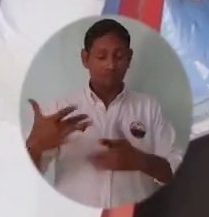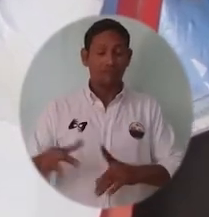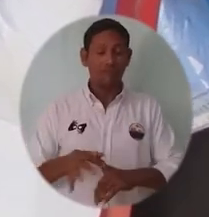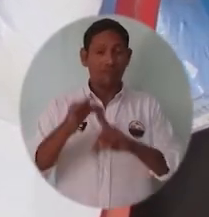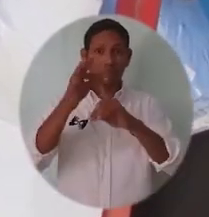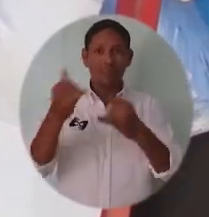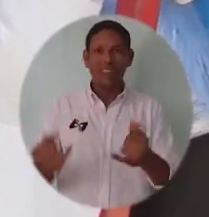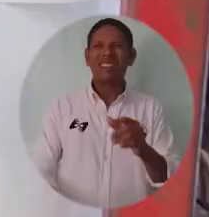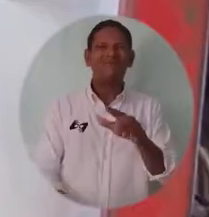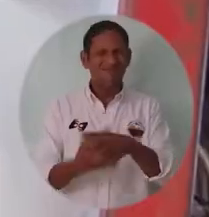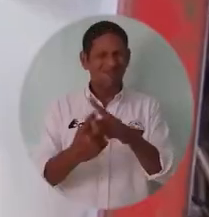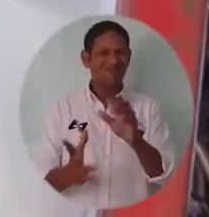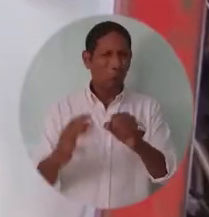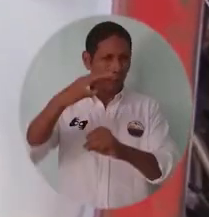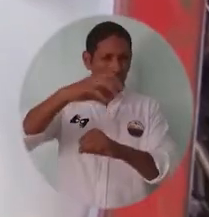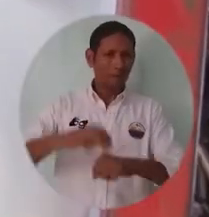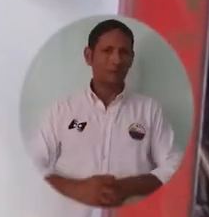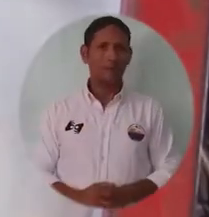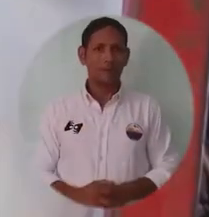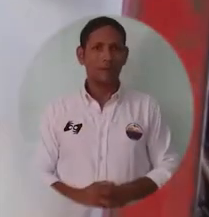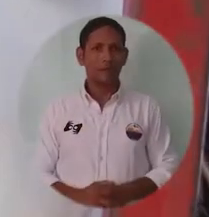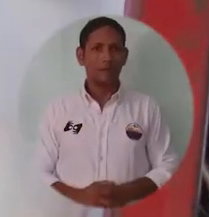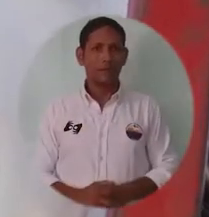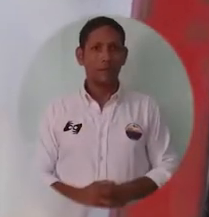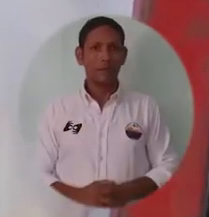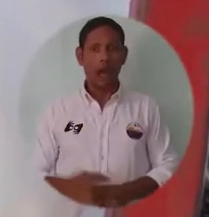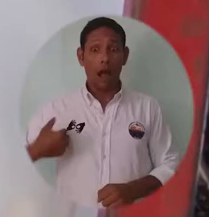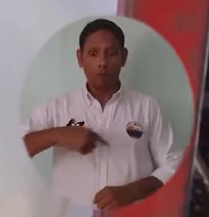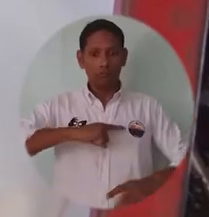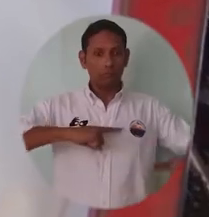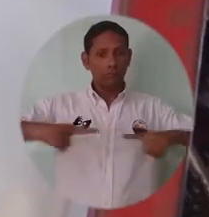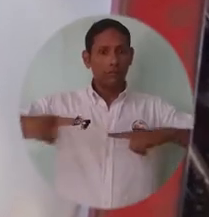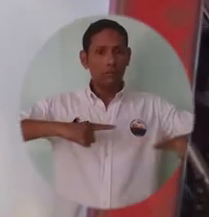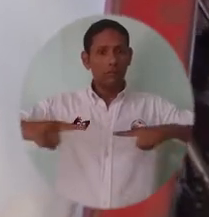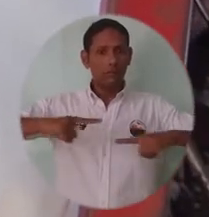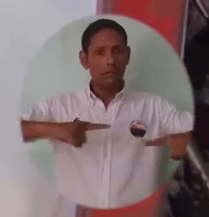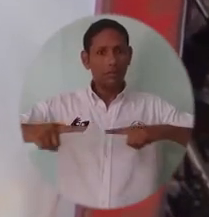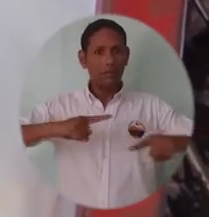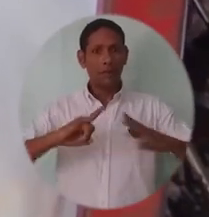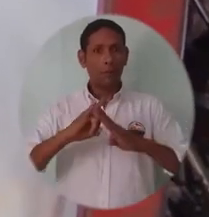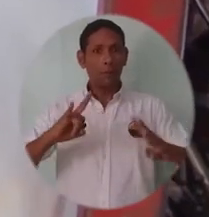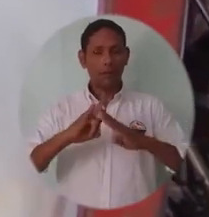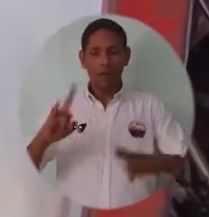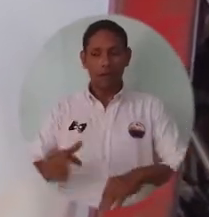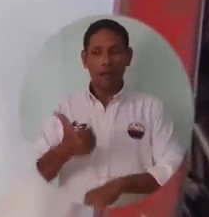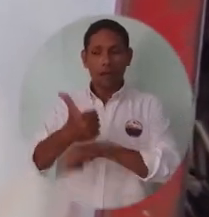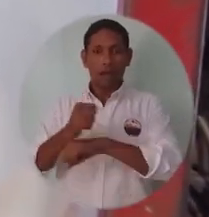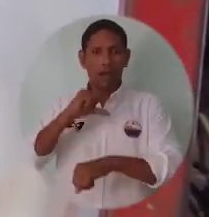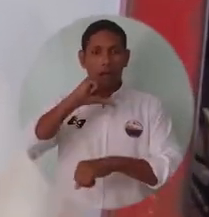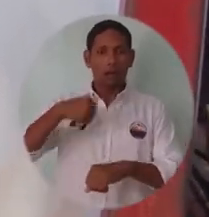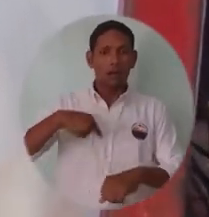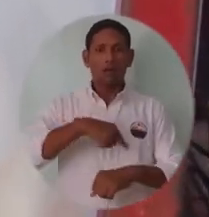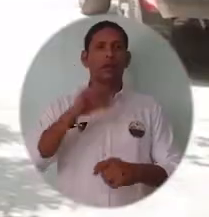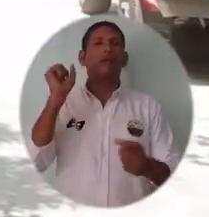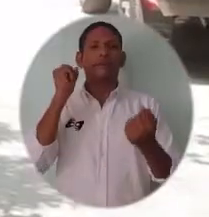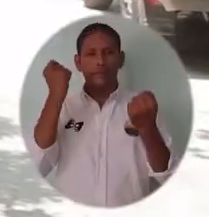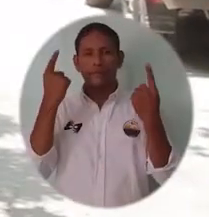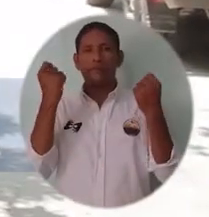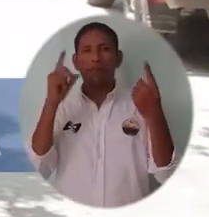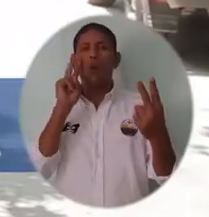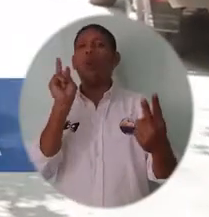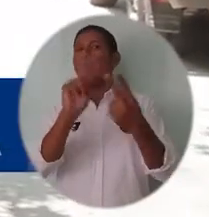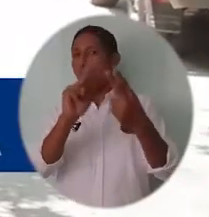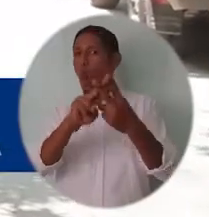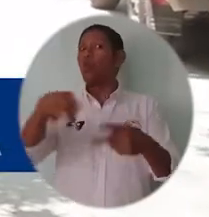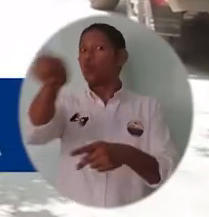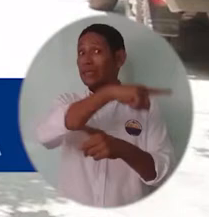institución departamental que realiza este tipo de donación en el marco del COVID-19. Desde la administración de la Universidad del Magdalena, en cabeza de nuestro